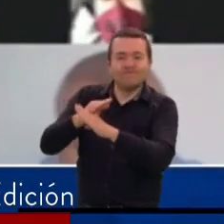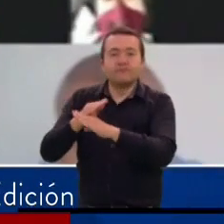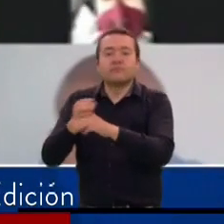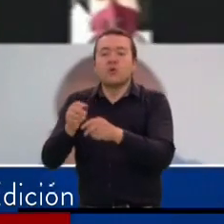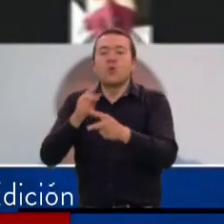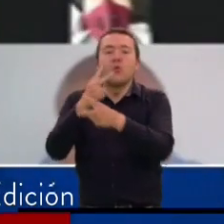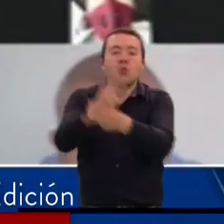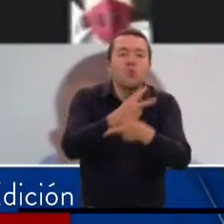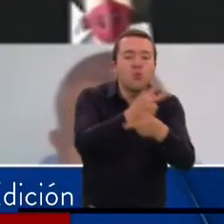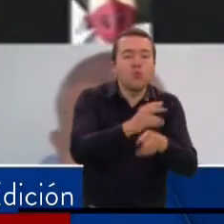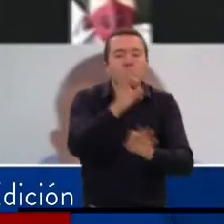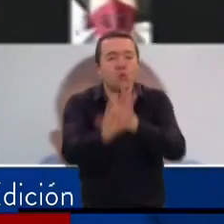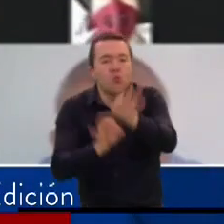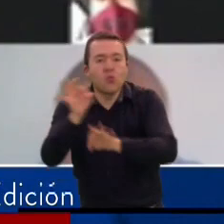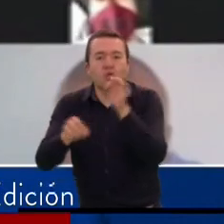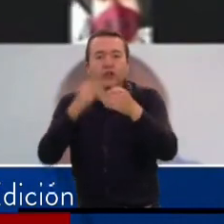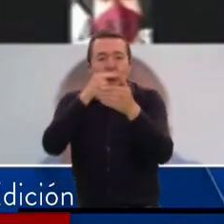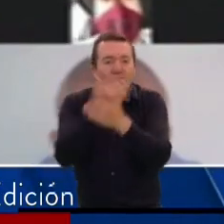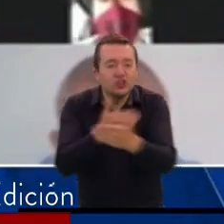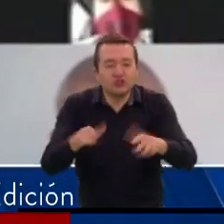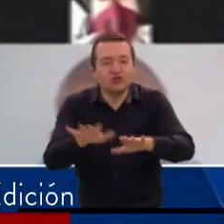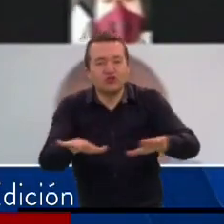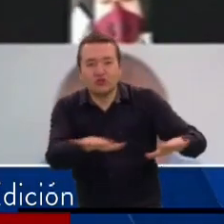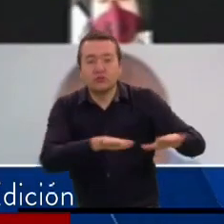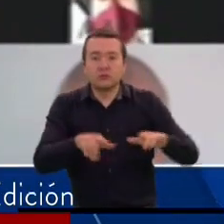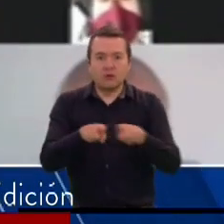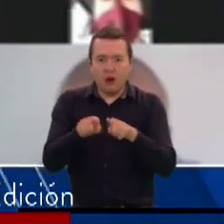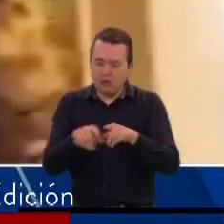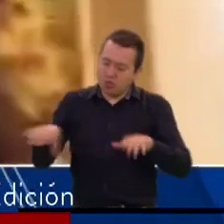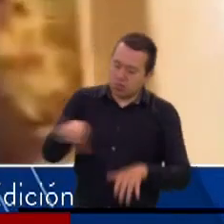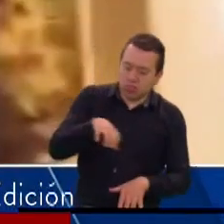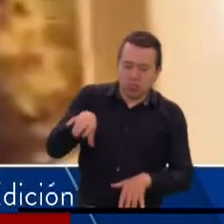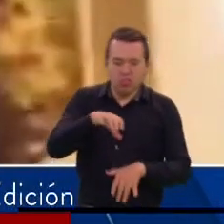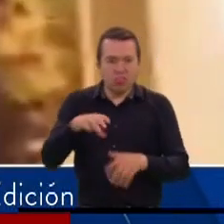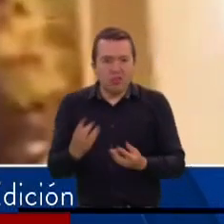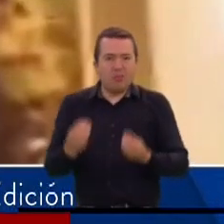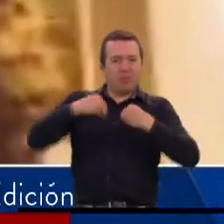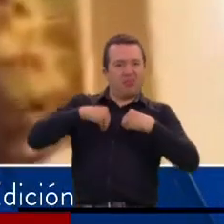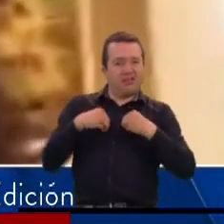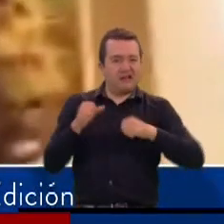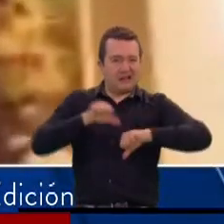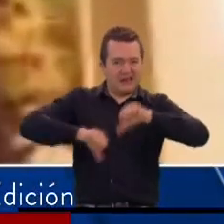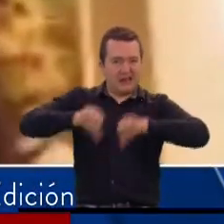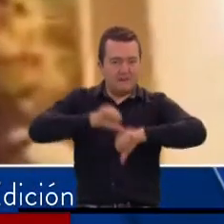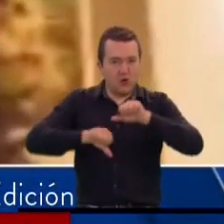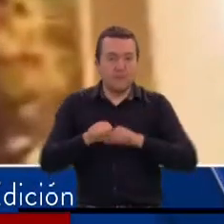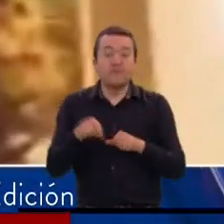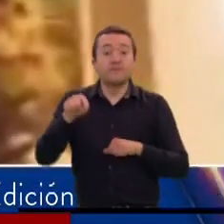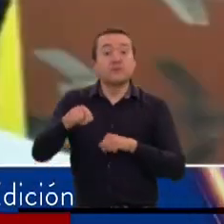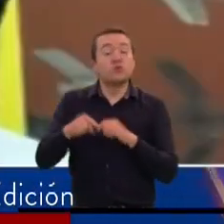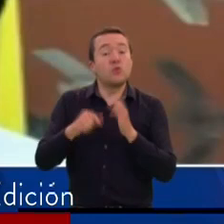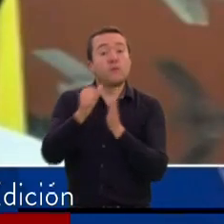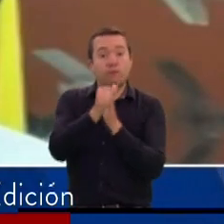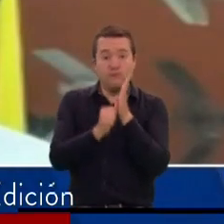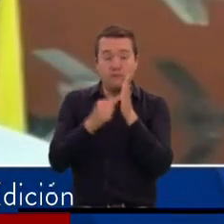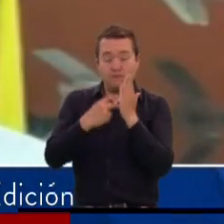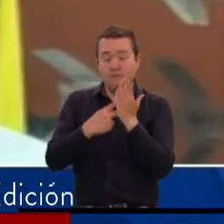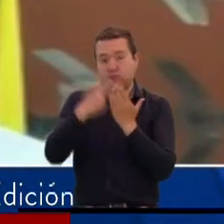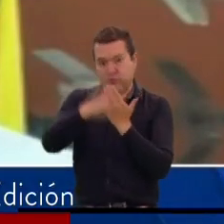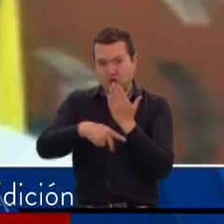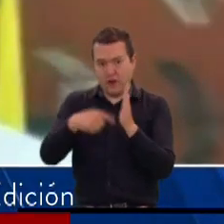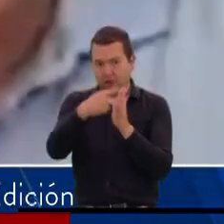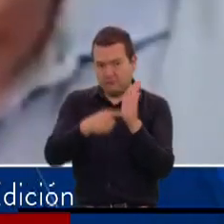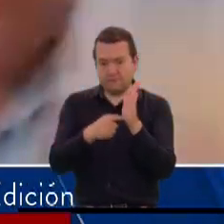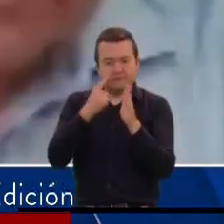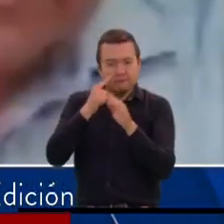están en contacto con elementos que contienen este químico. Es por eso que este proyecto de ley pone bajo la lupa varios productos,